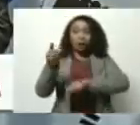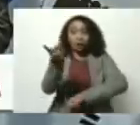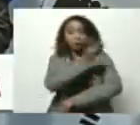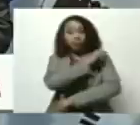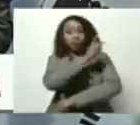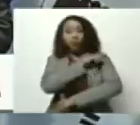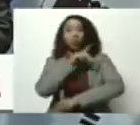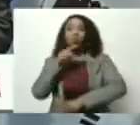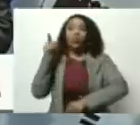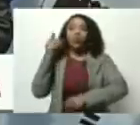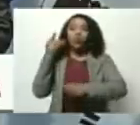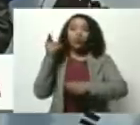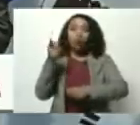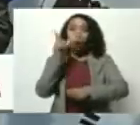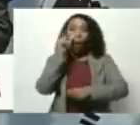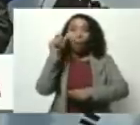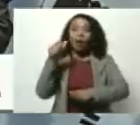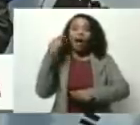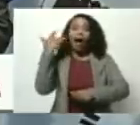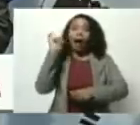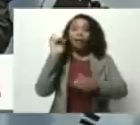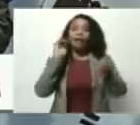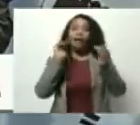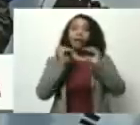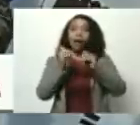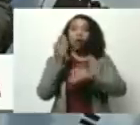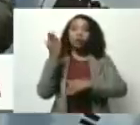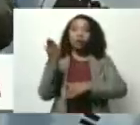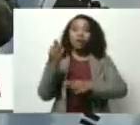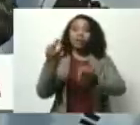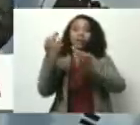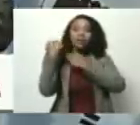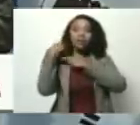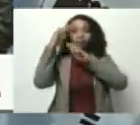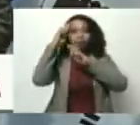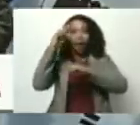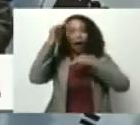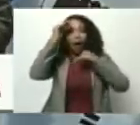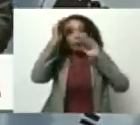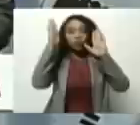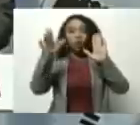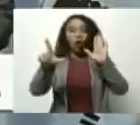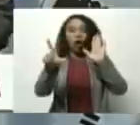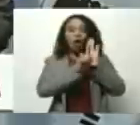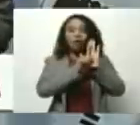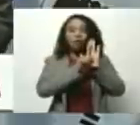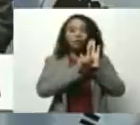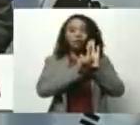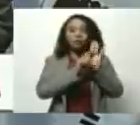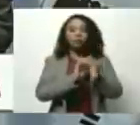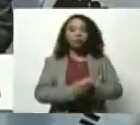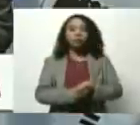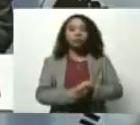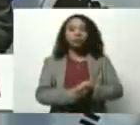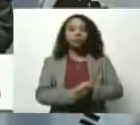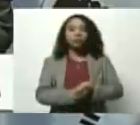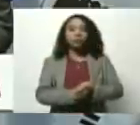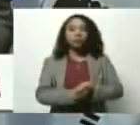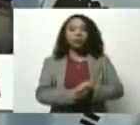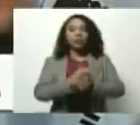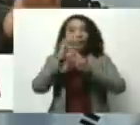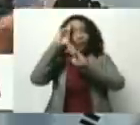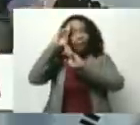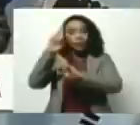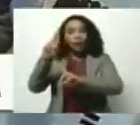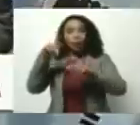tiene que cumplir con la ética, usted tiene que estar atento a la ley, obviamente